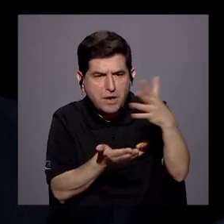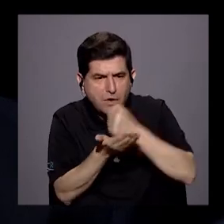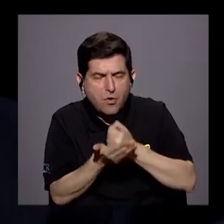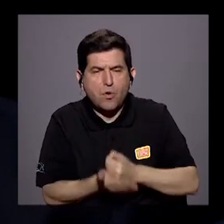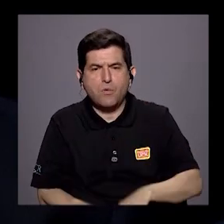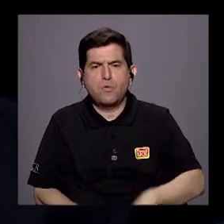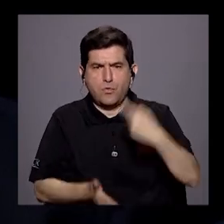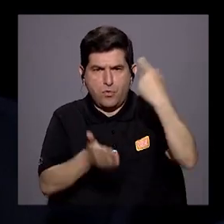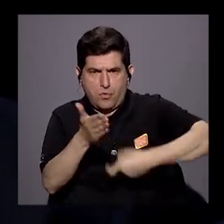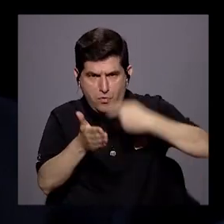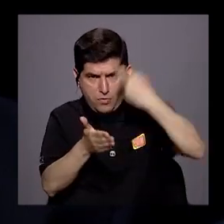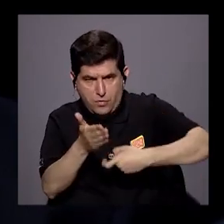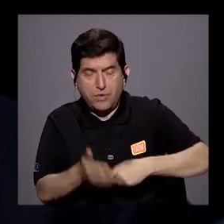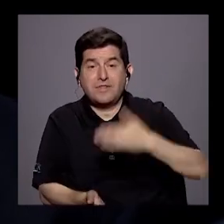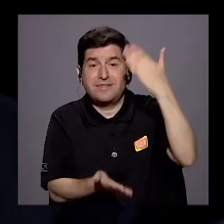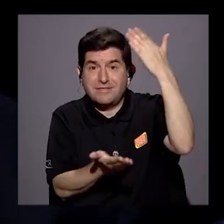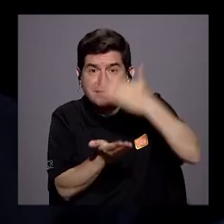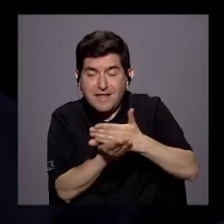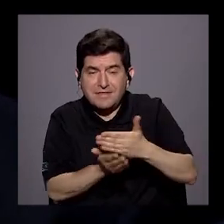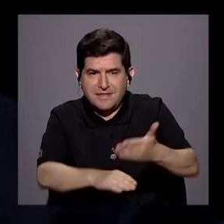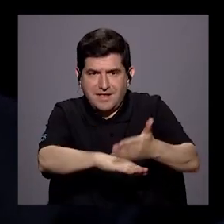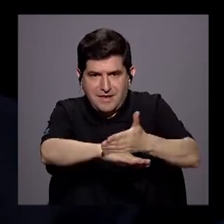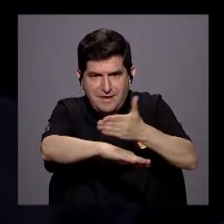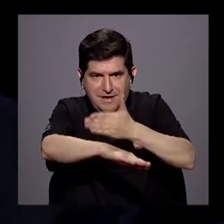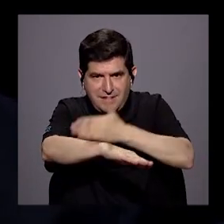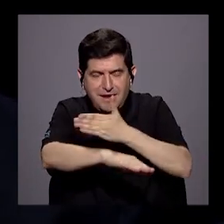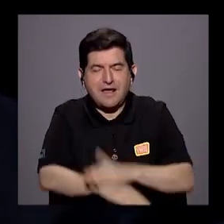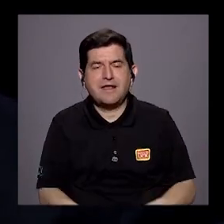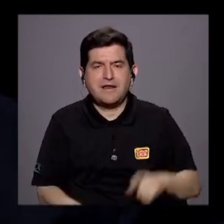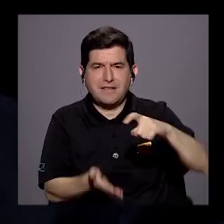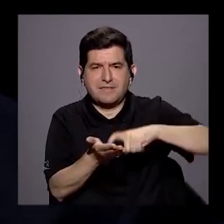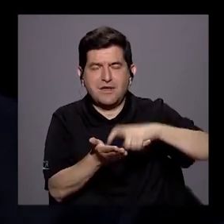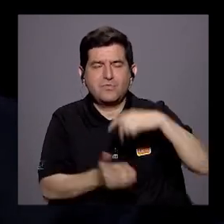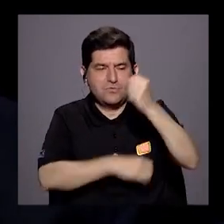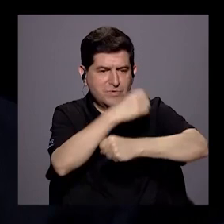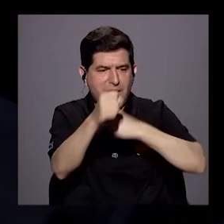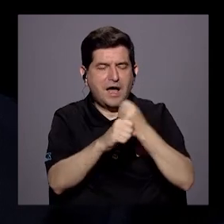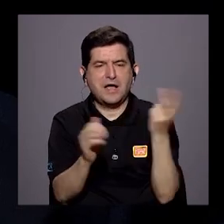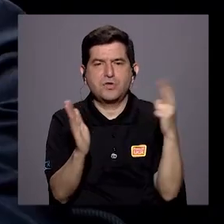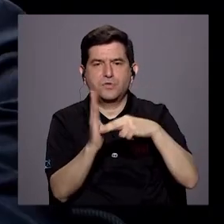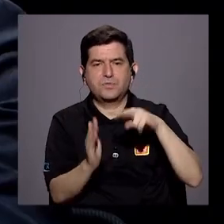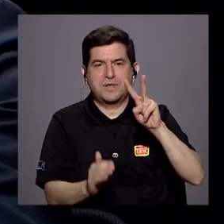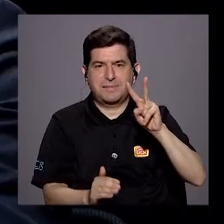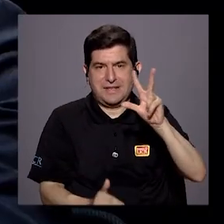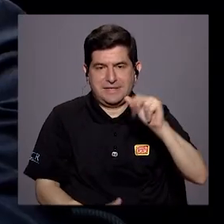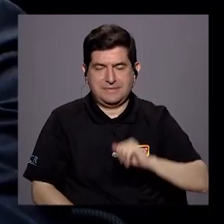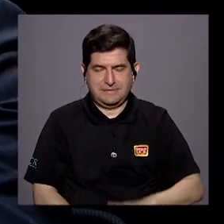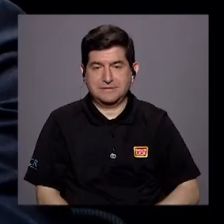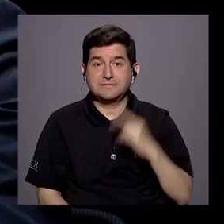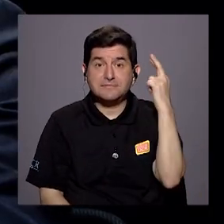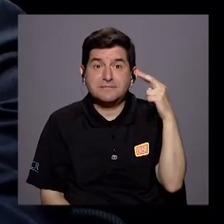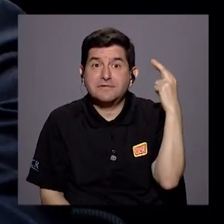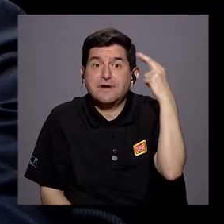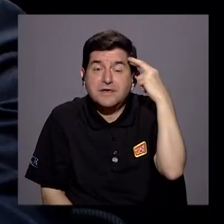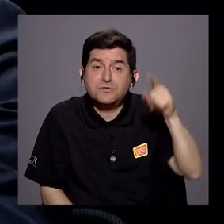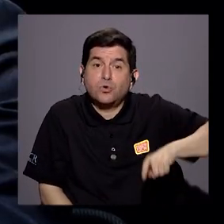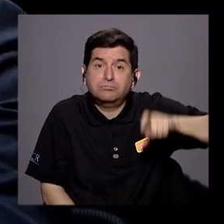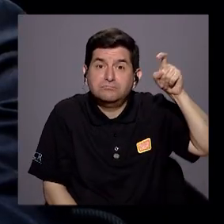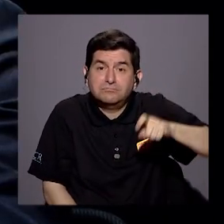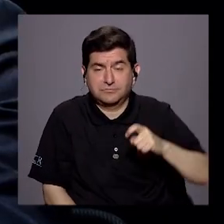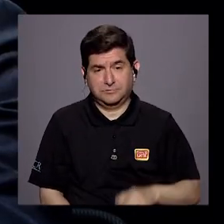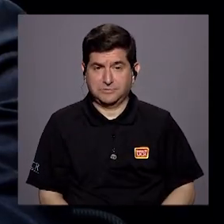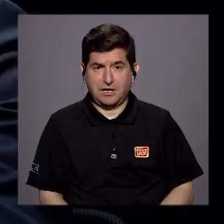llegaremos a parar el crecimiento de la deuda en el año 2023 por eso se